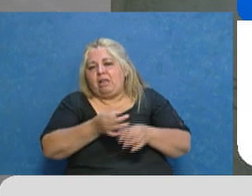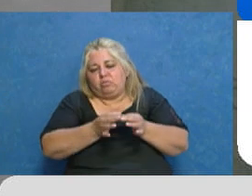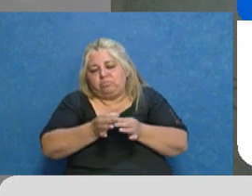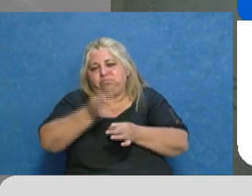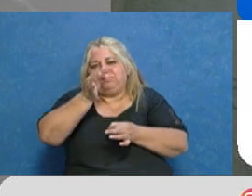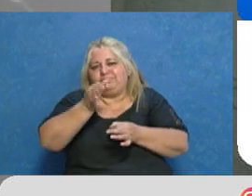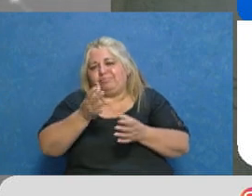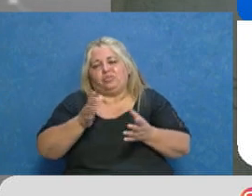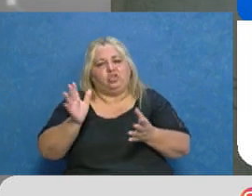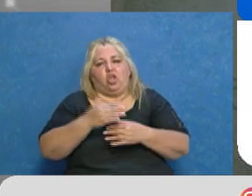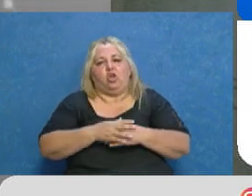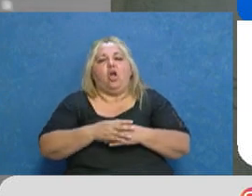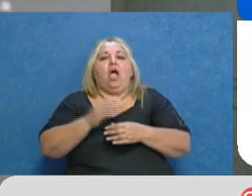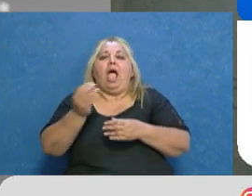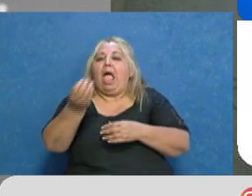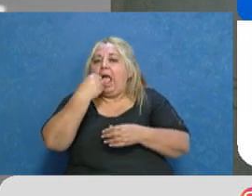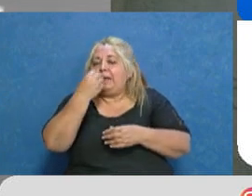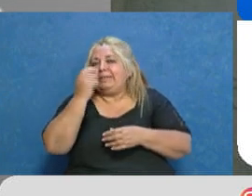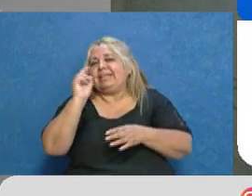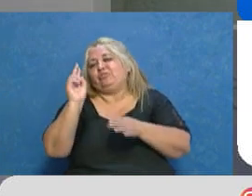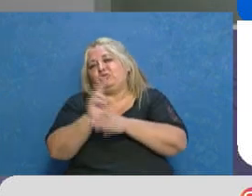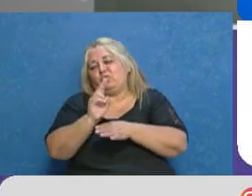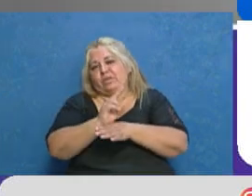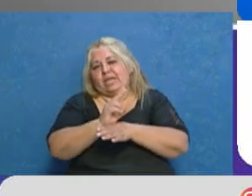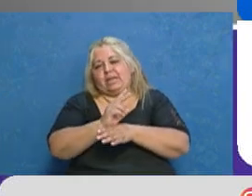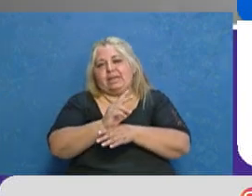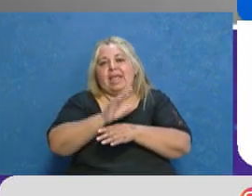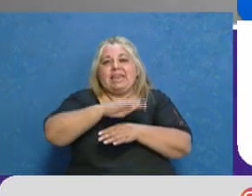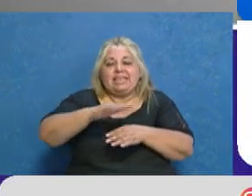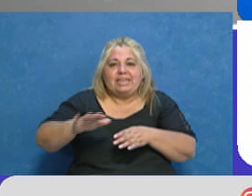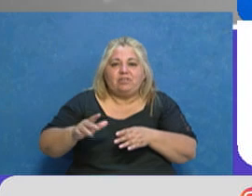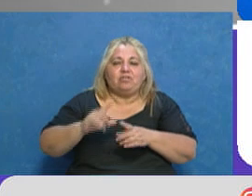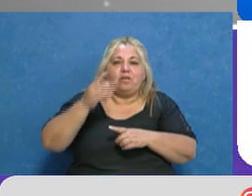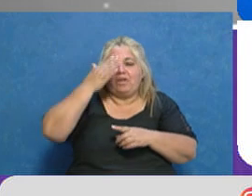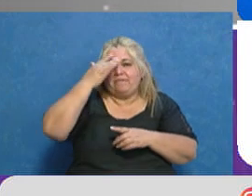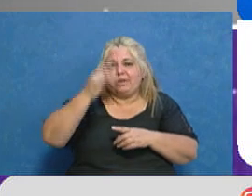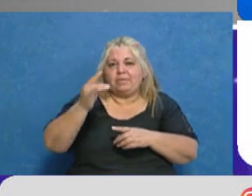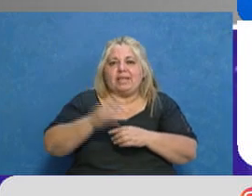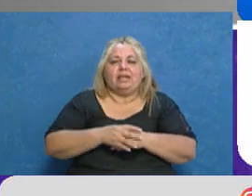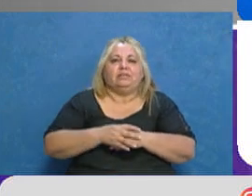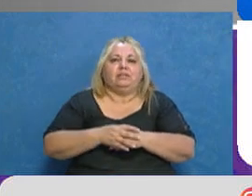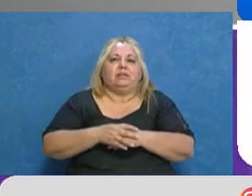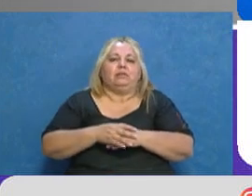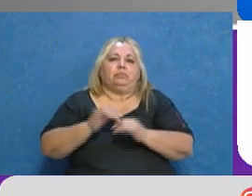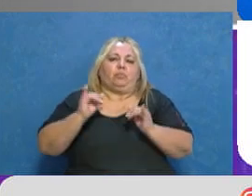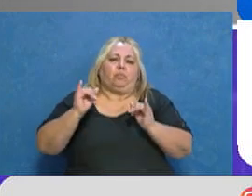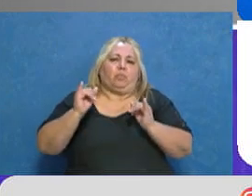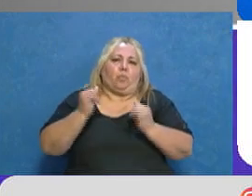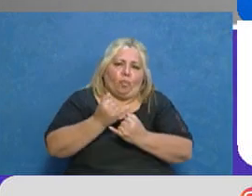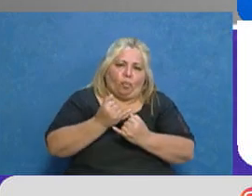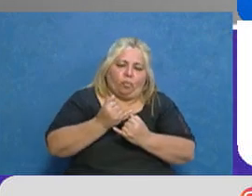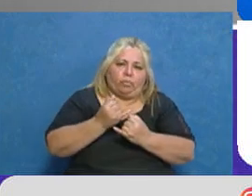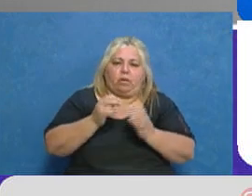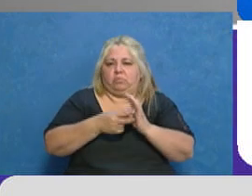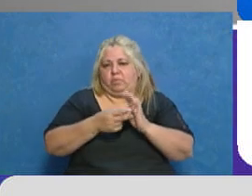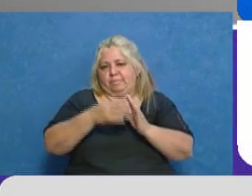que cuidarle mucho su alimentación porque hay niños que padecen esta enfermedad que presentan también algún tipo de desnutrición. Conozcamos un poco